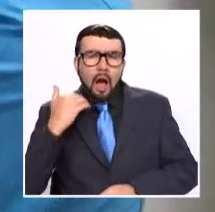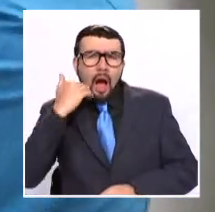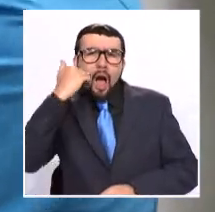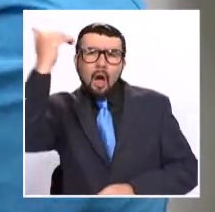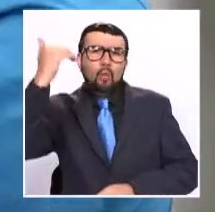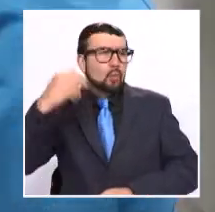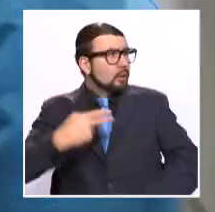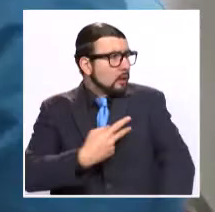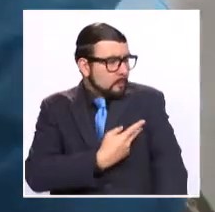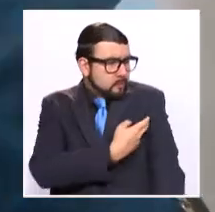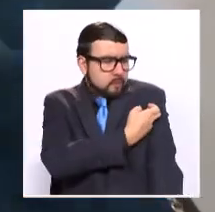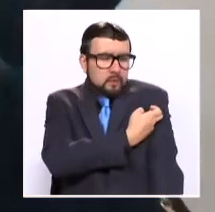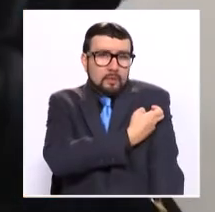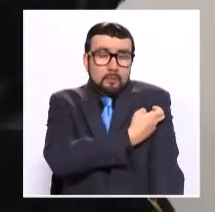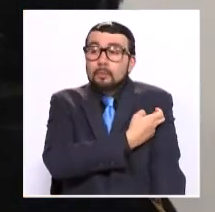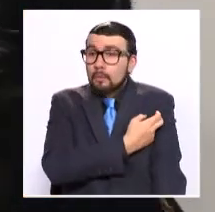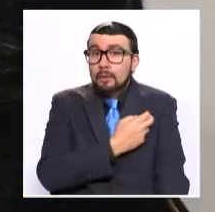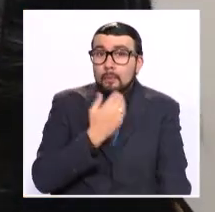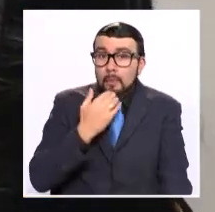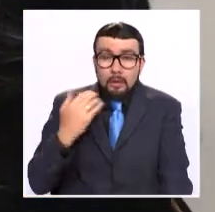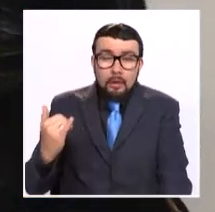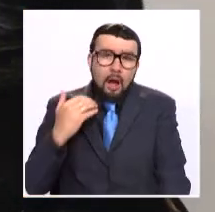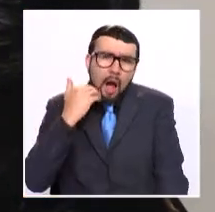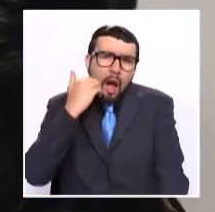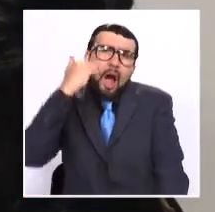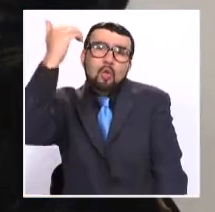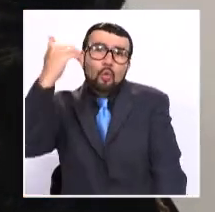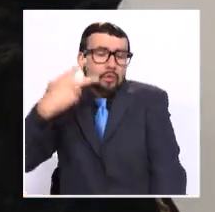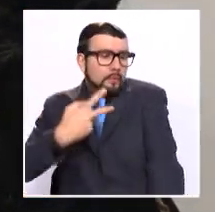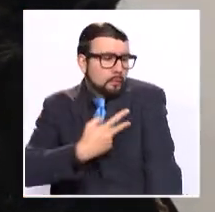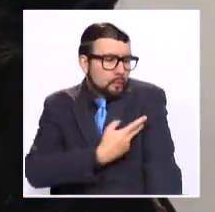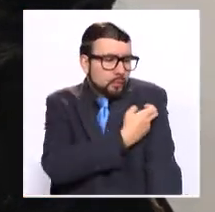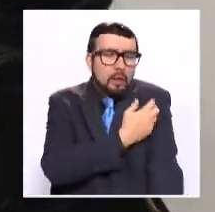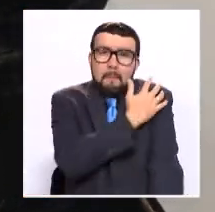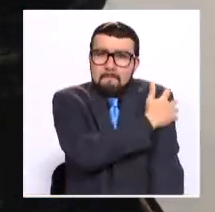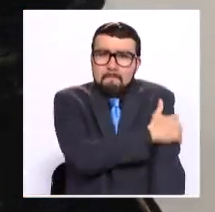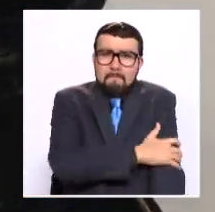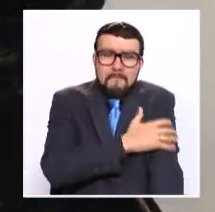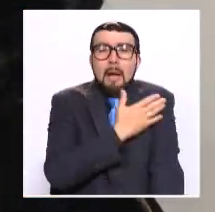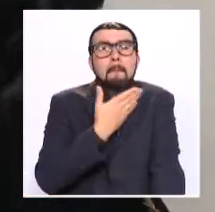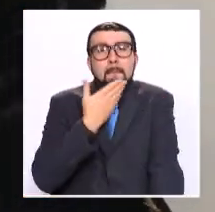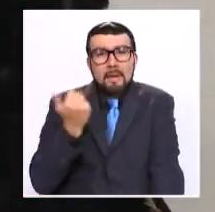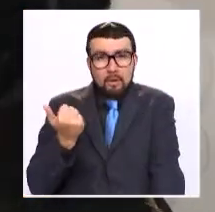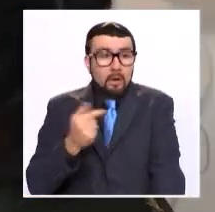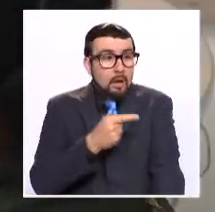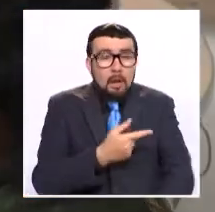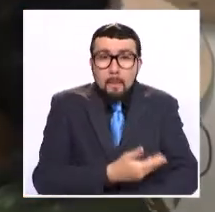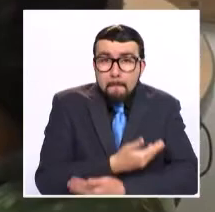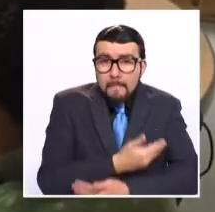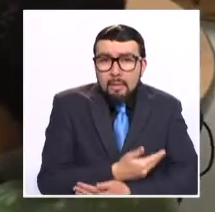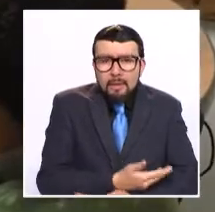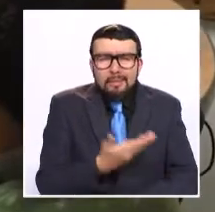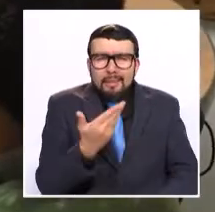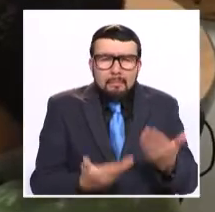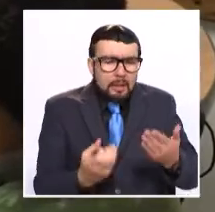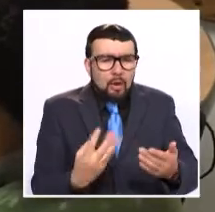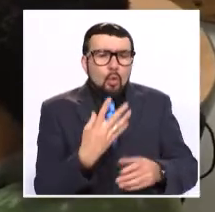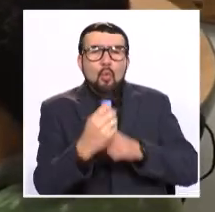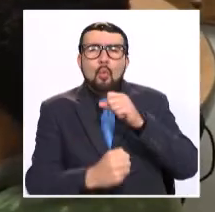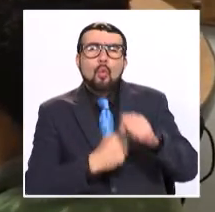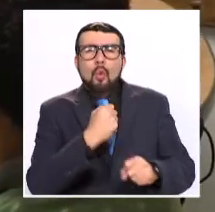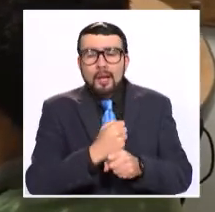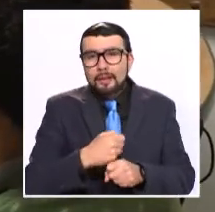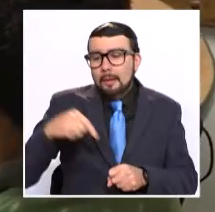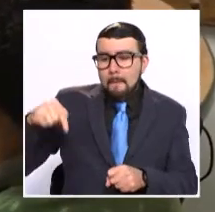claro, por la masa muscular del adulto se prefiere en el brazo. Sí. En los bebés, hasta cierta edad, va en la pierna,